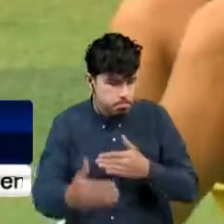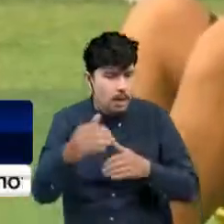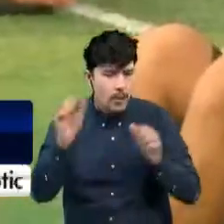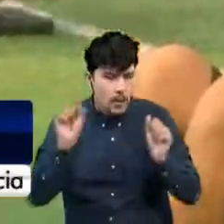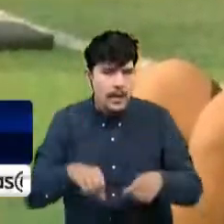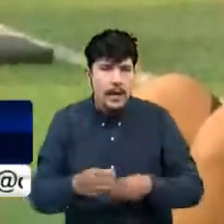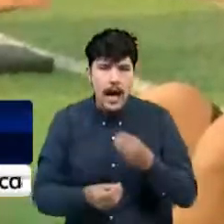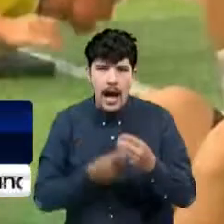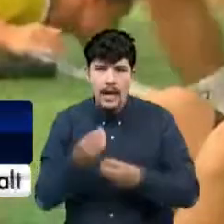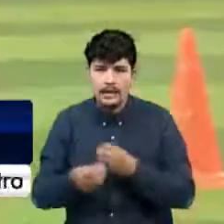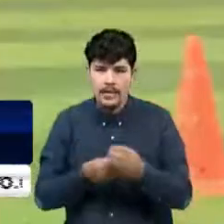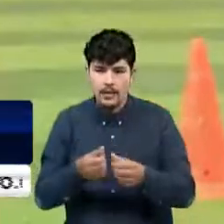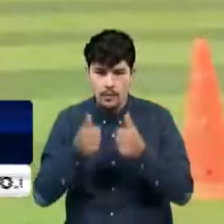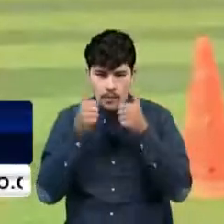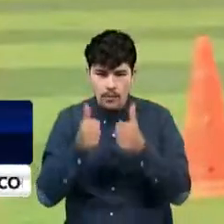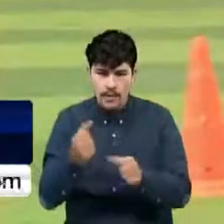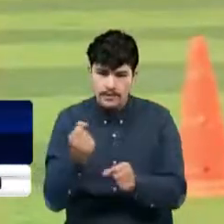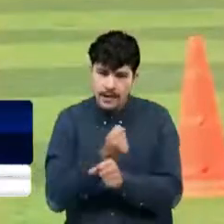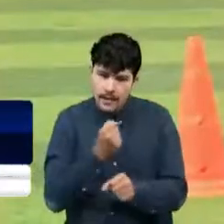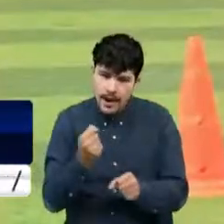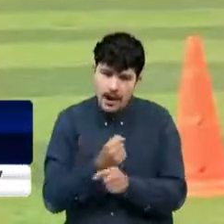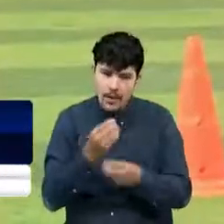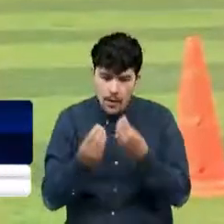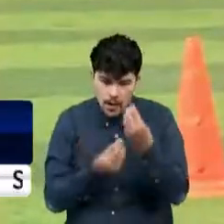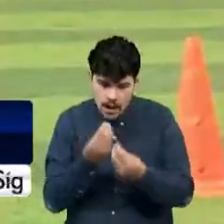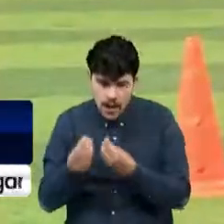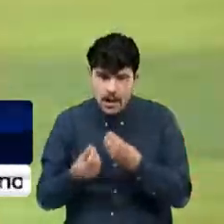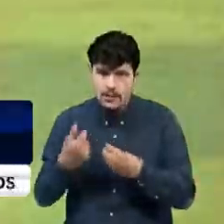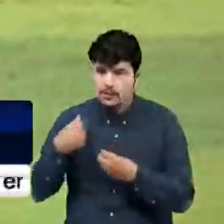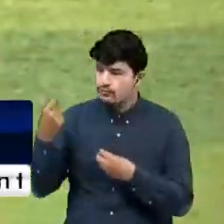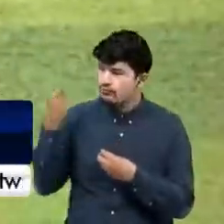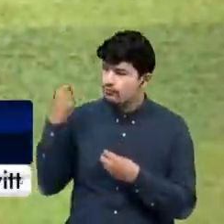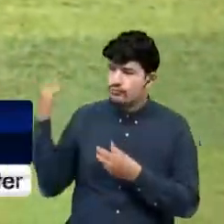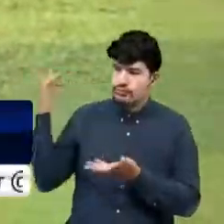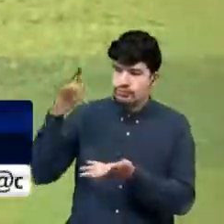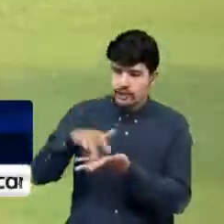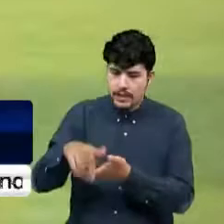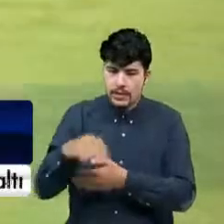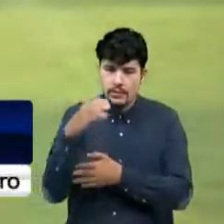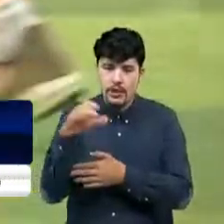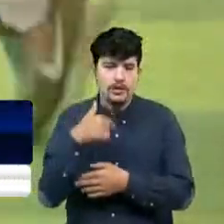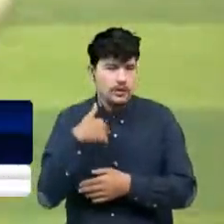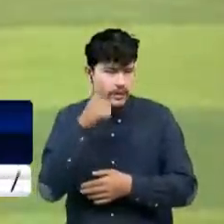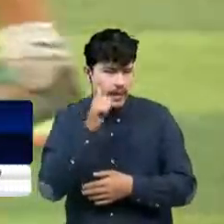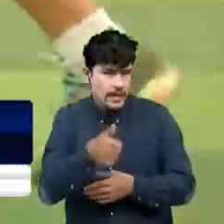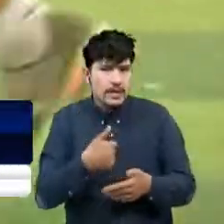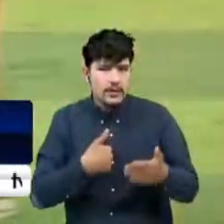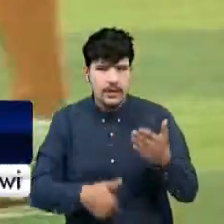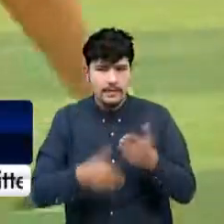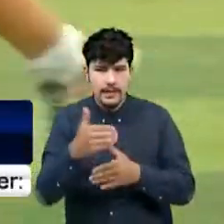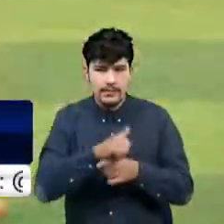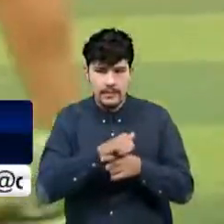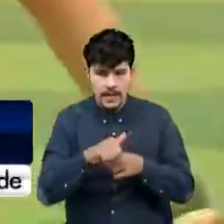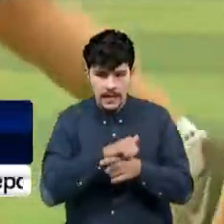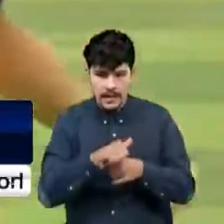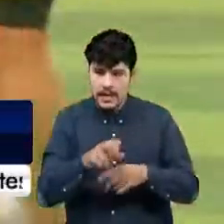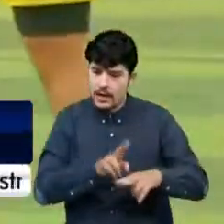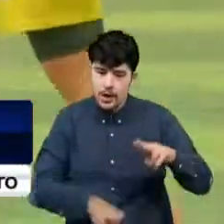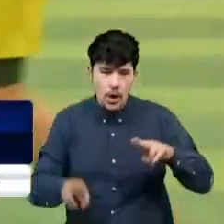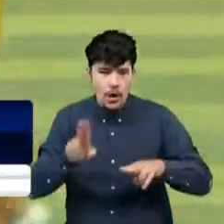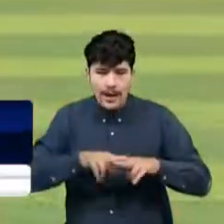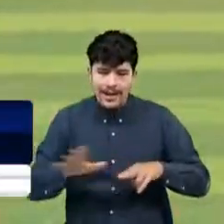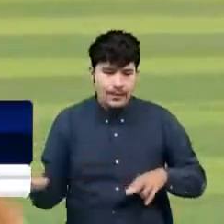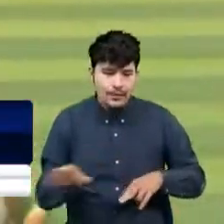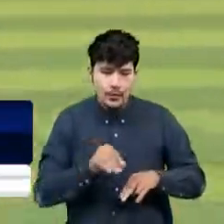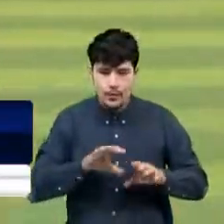hacer una buena pretemporada para seguir ajustando cosas yo acabo de llegar entonces bueno a partir de mañana yo creo que ya voy a empezar a entrenar normal con el